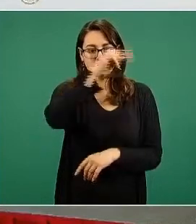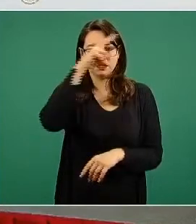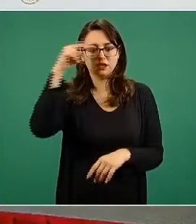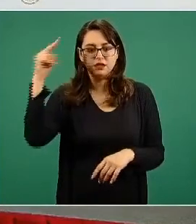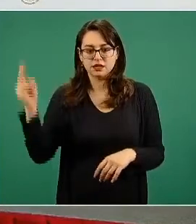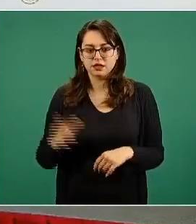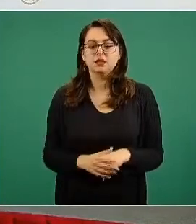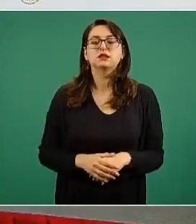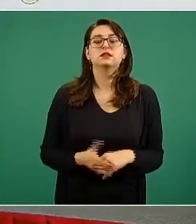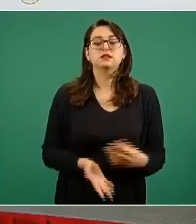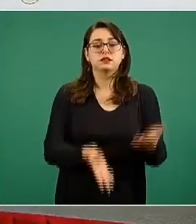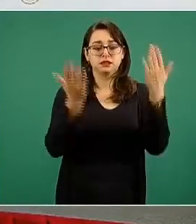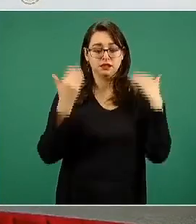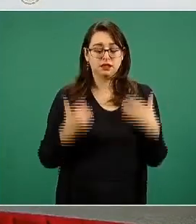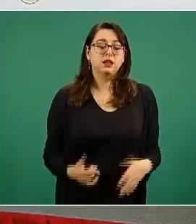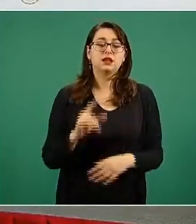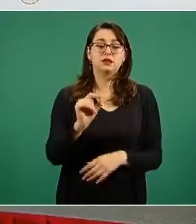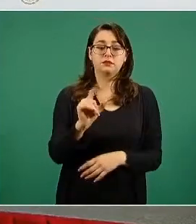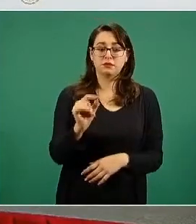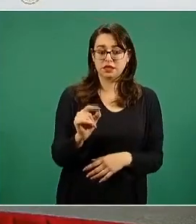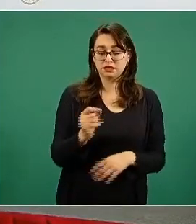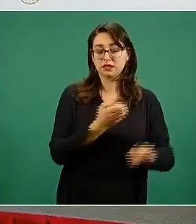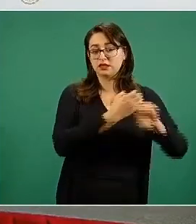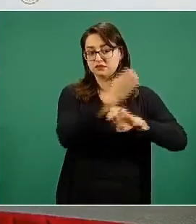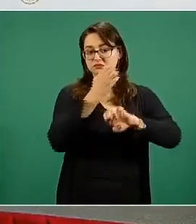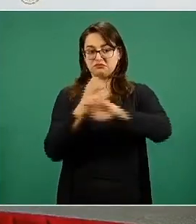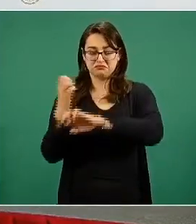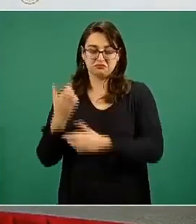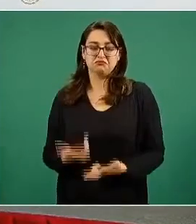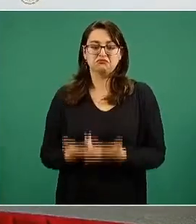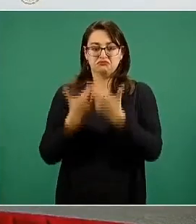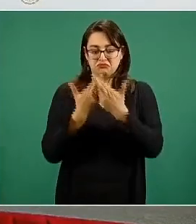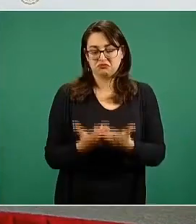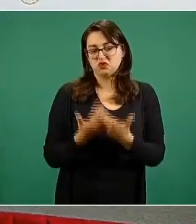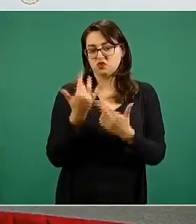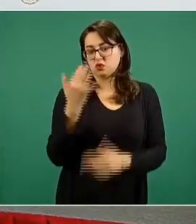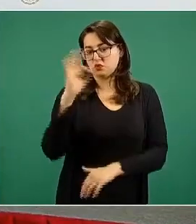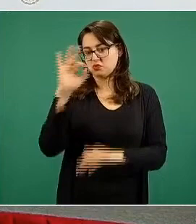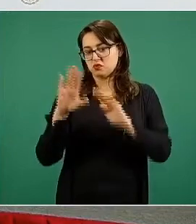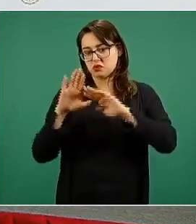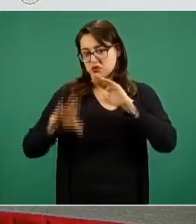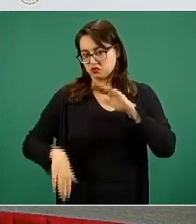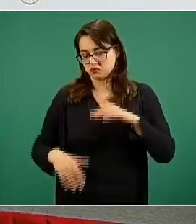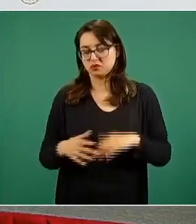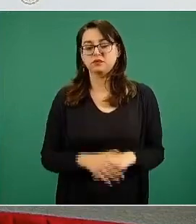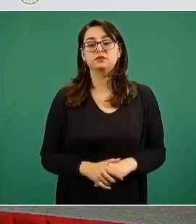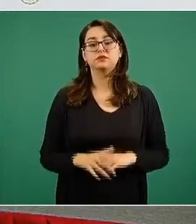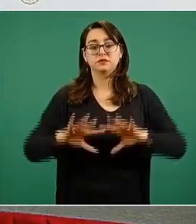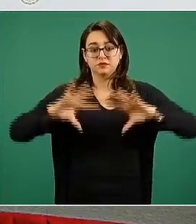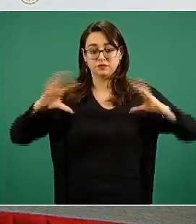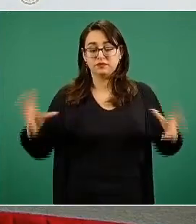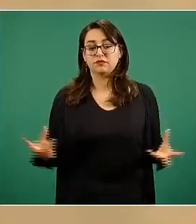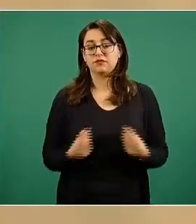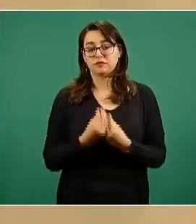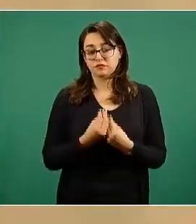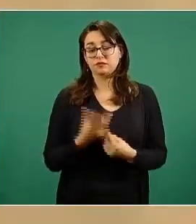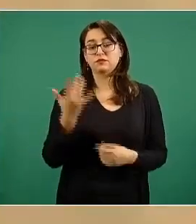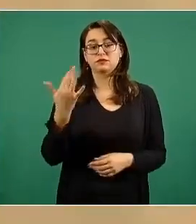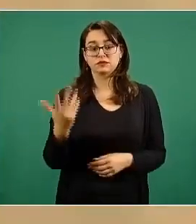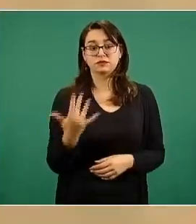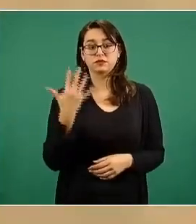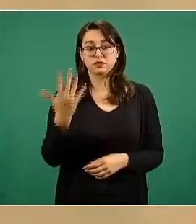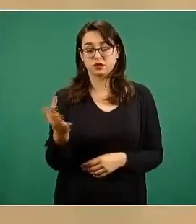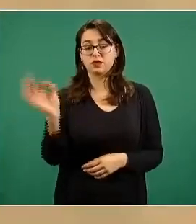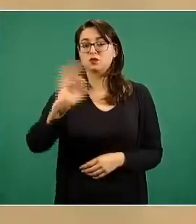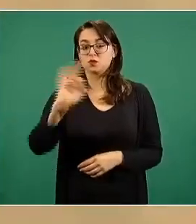nivel nacional está siendo ocupada el 55% del total de